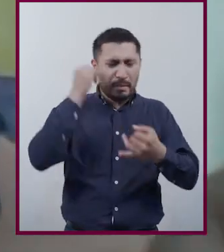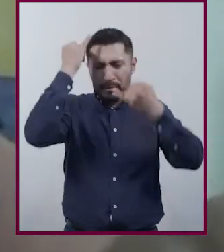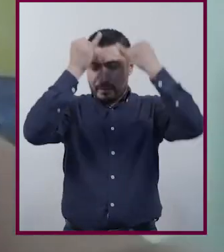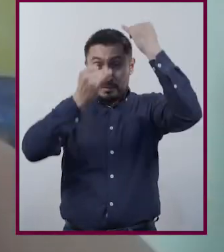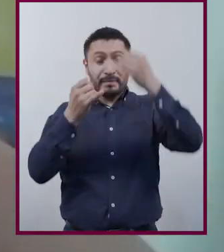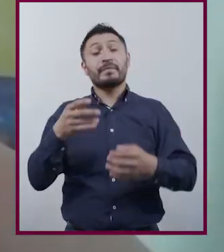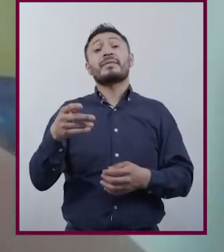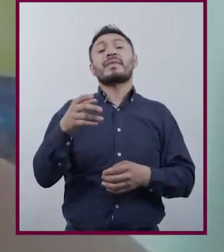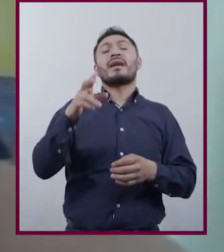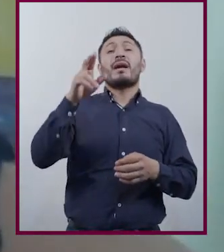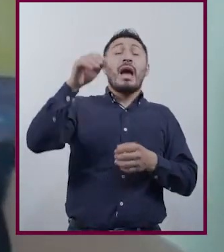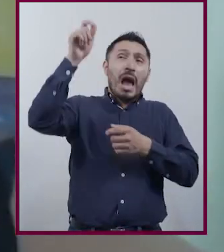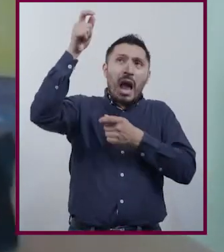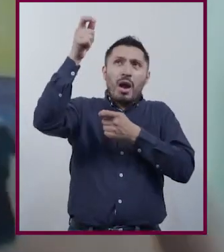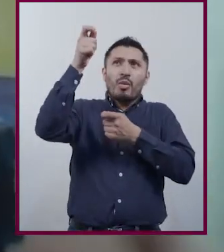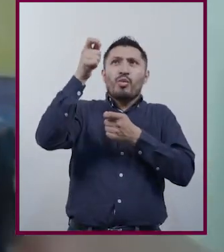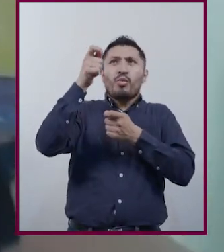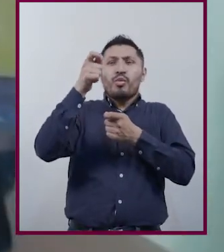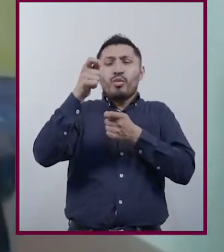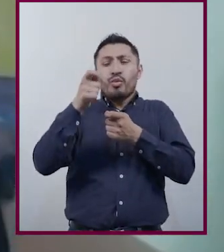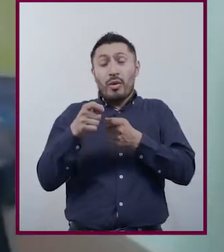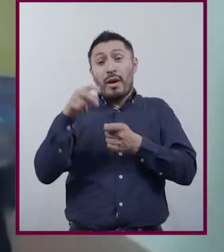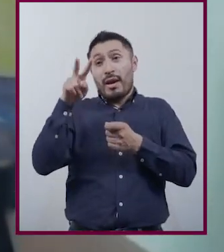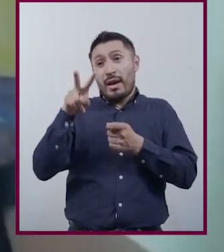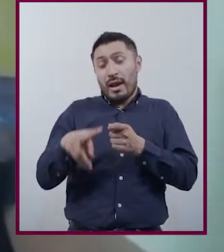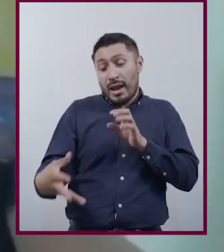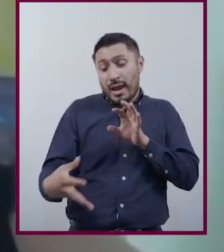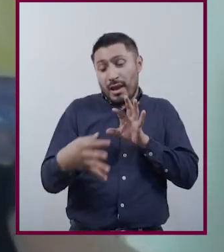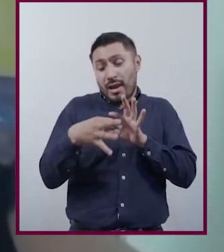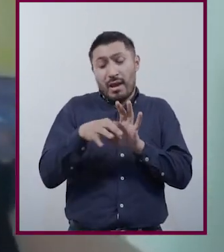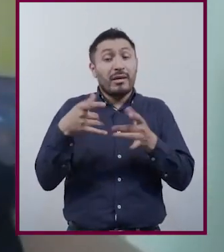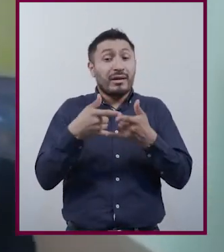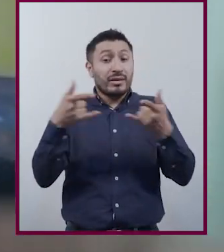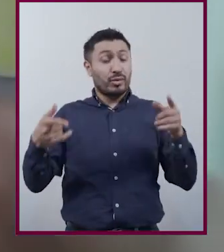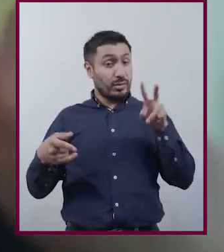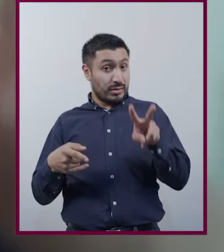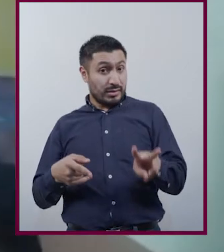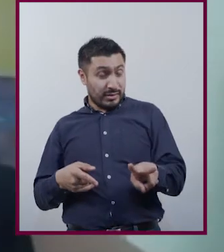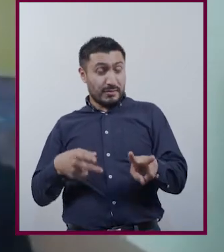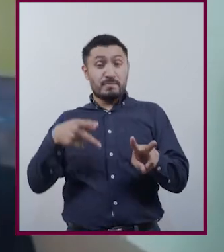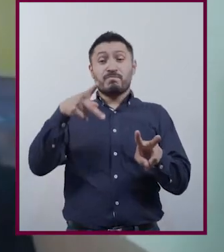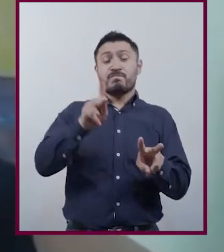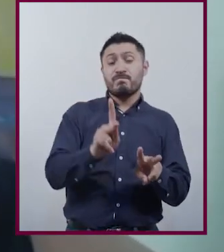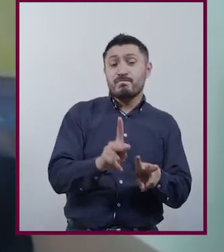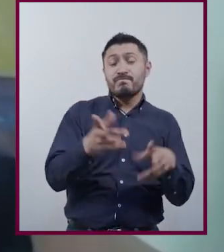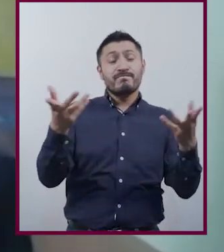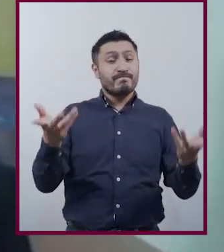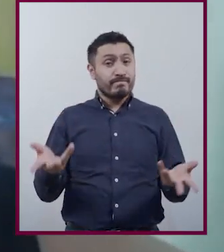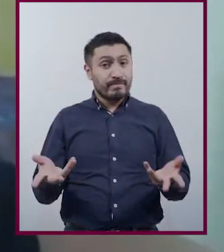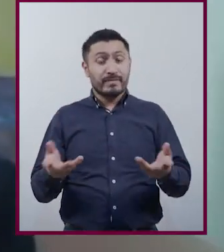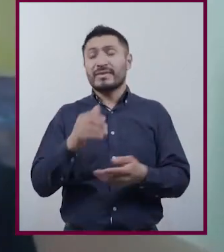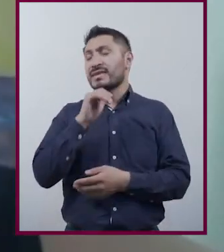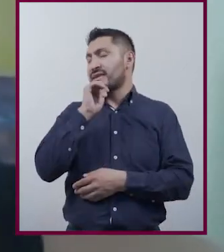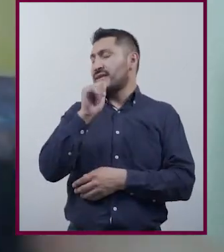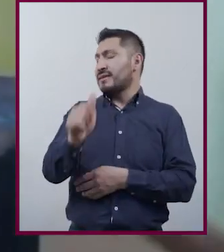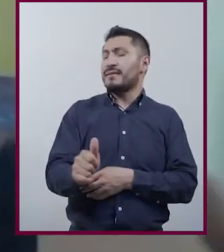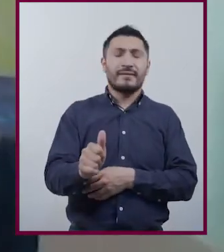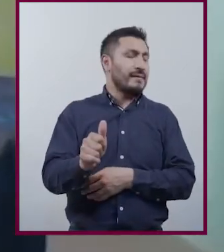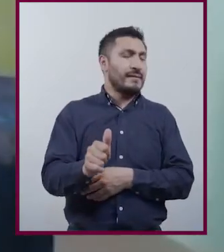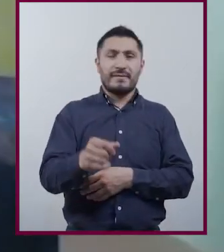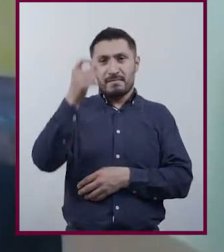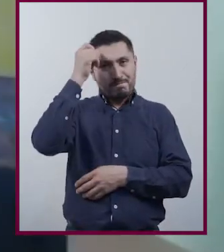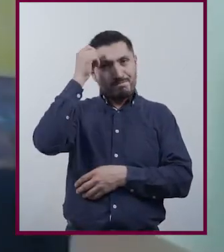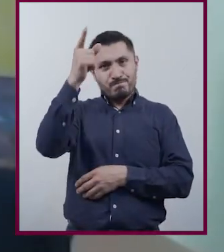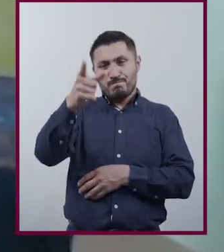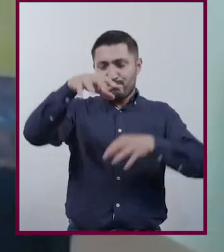Mientras menos vuela, se acerca más a la historia. Pero finalmente nada se